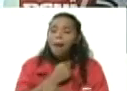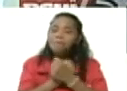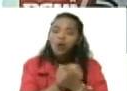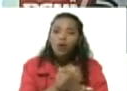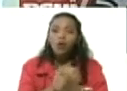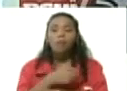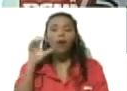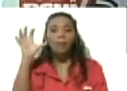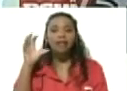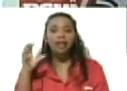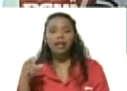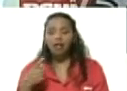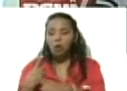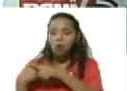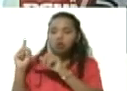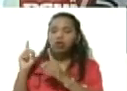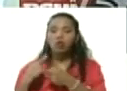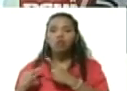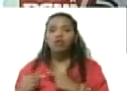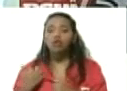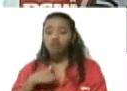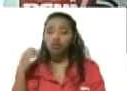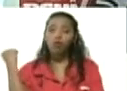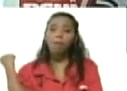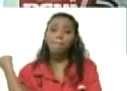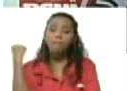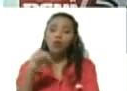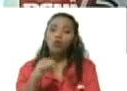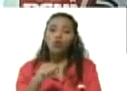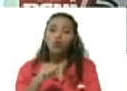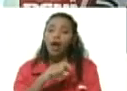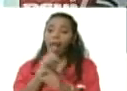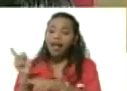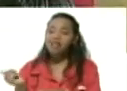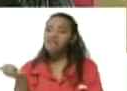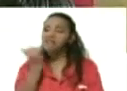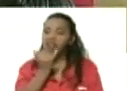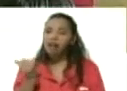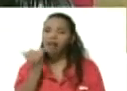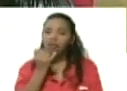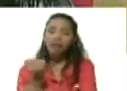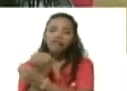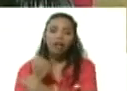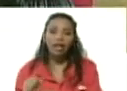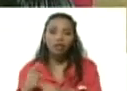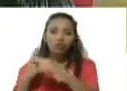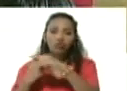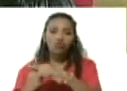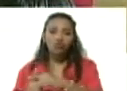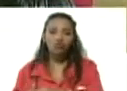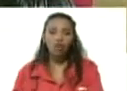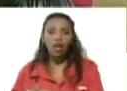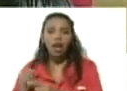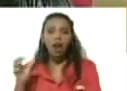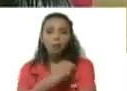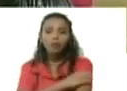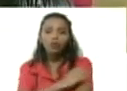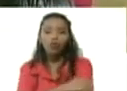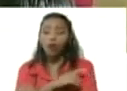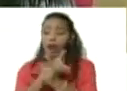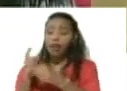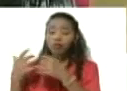otra cosa. Los derrotamos. Y de ahí en adelante, errores y fracasos es lo que ha sumado la oposición. Ninguno de esos